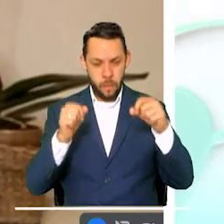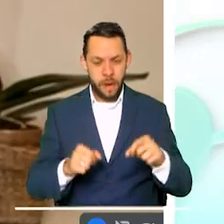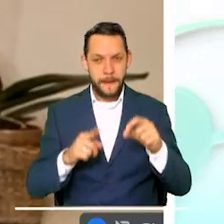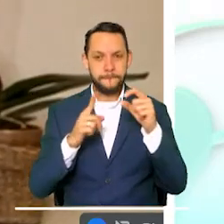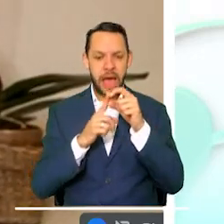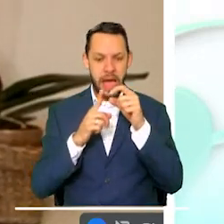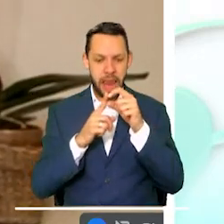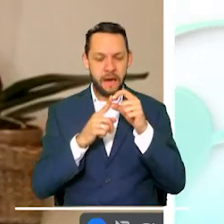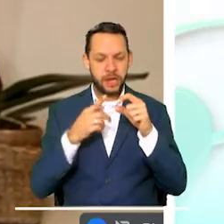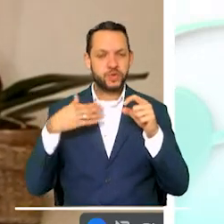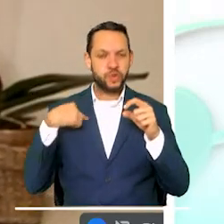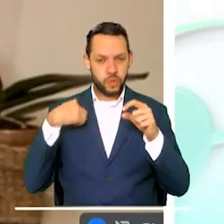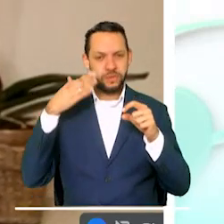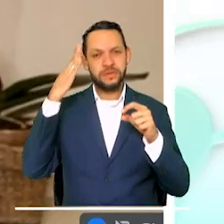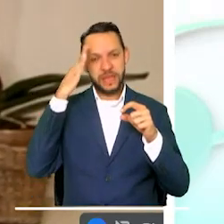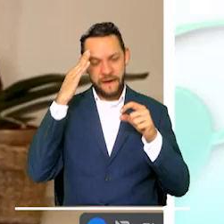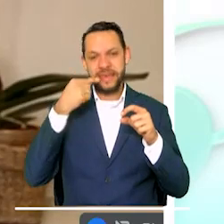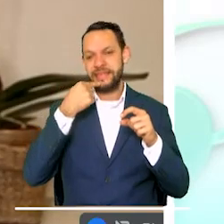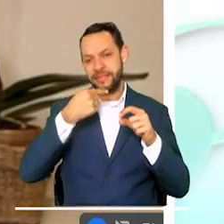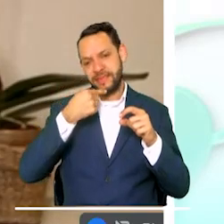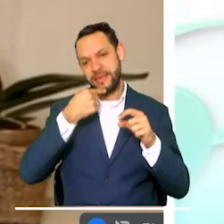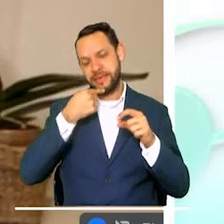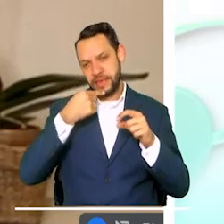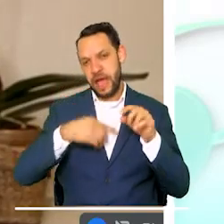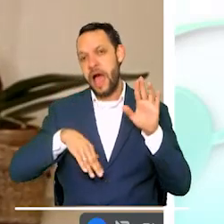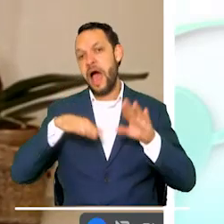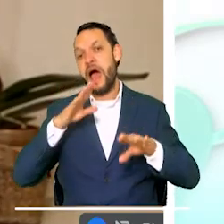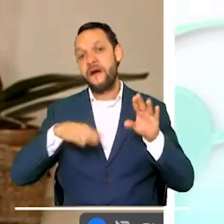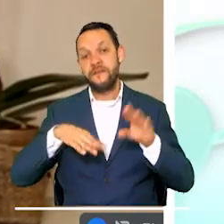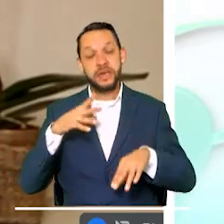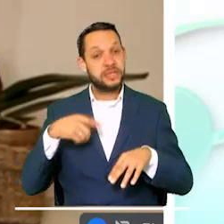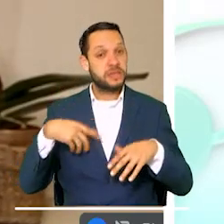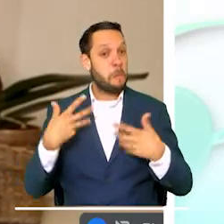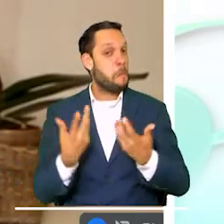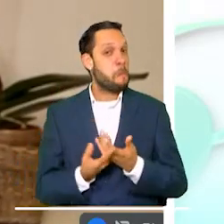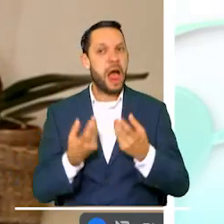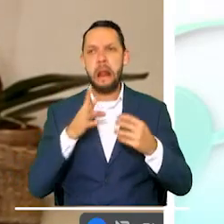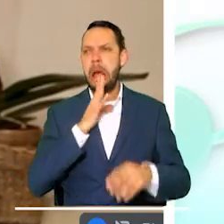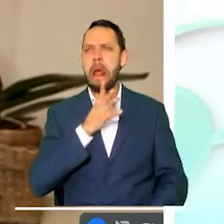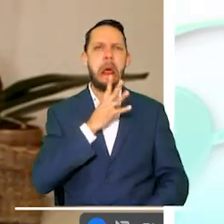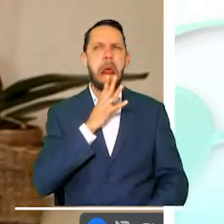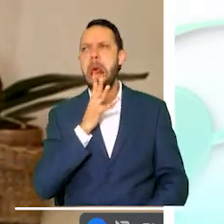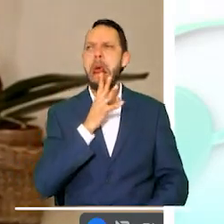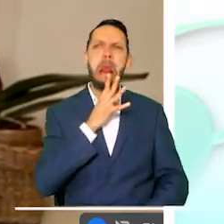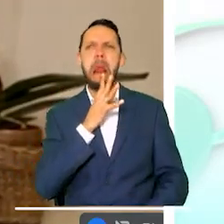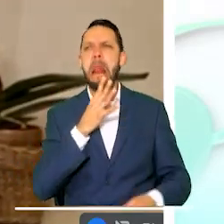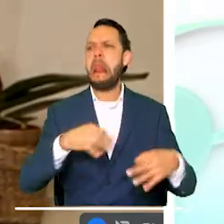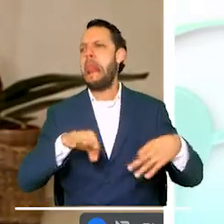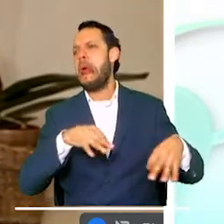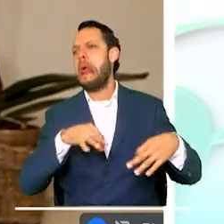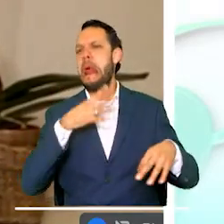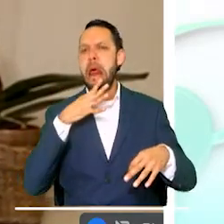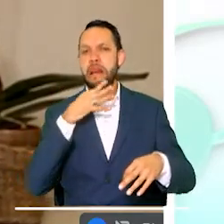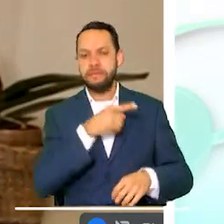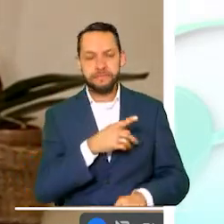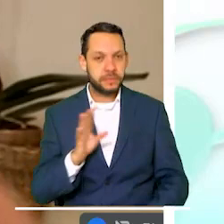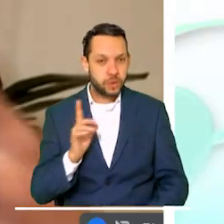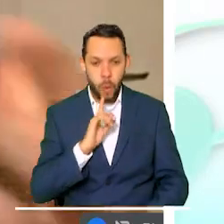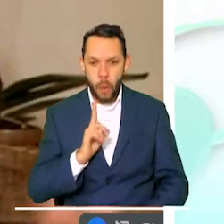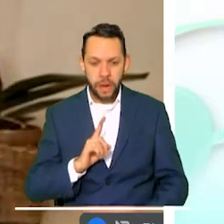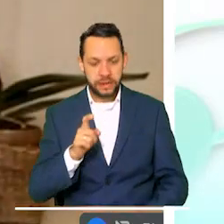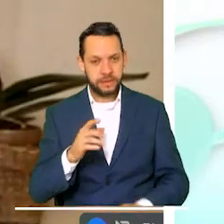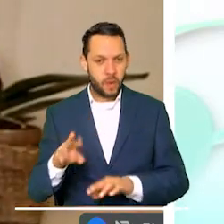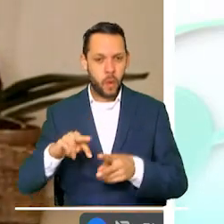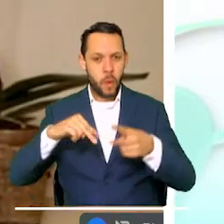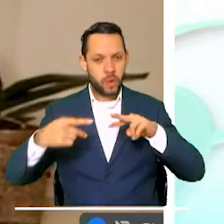poder tomar decisiones conscientes. Pero fíjate que yo no estoy en este instante en un acto meditativo en sí mismo, no estoy con